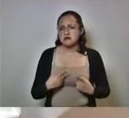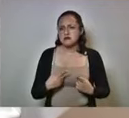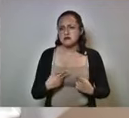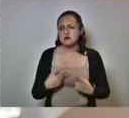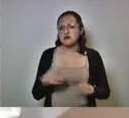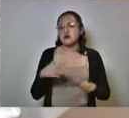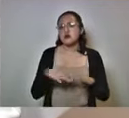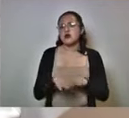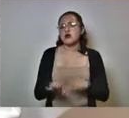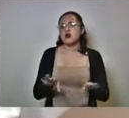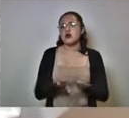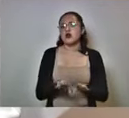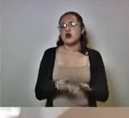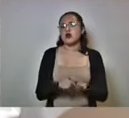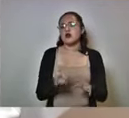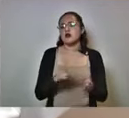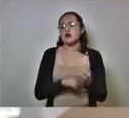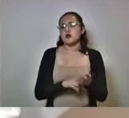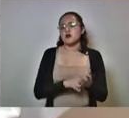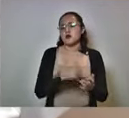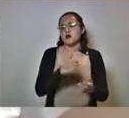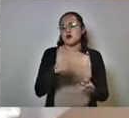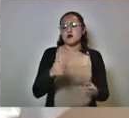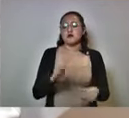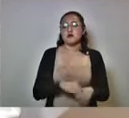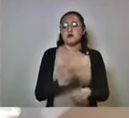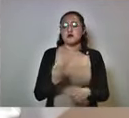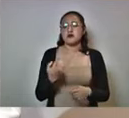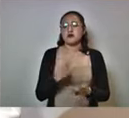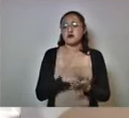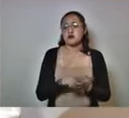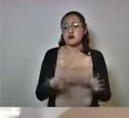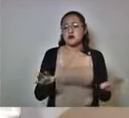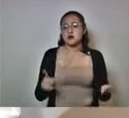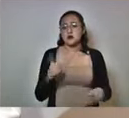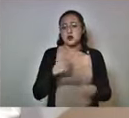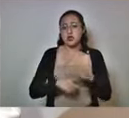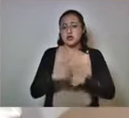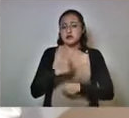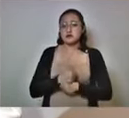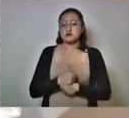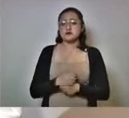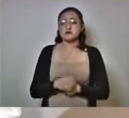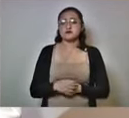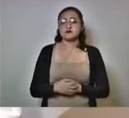ingresos a precios determinados, porque se compraron el año pasado.